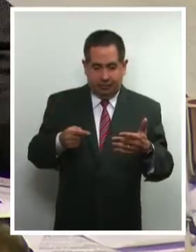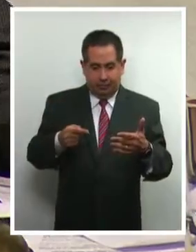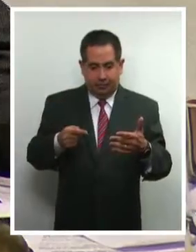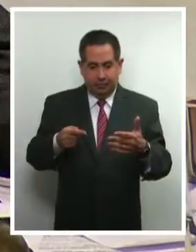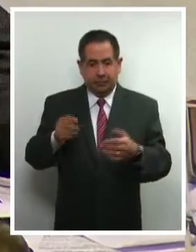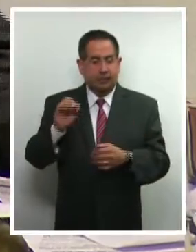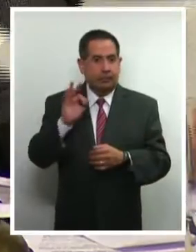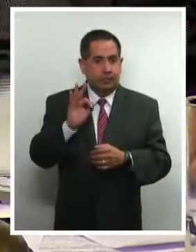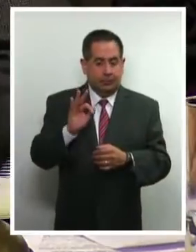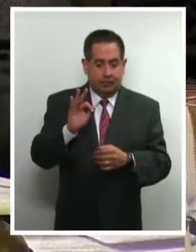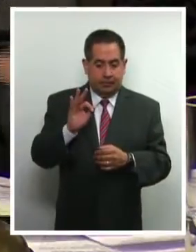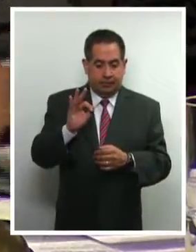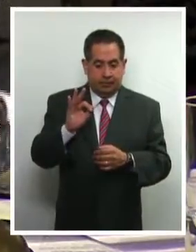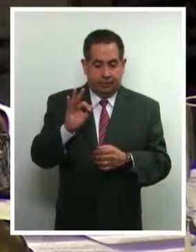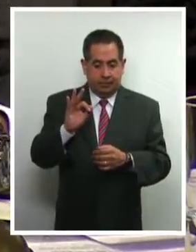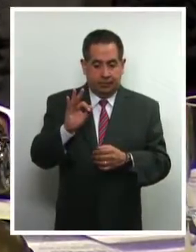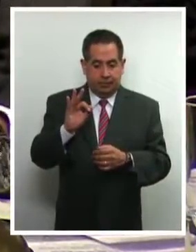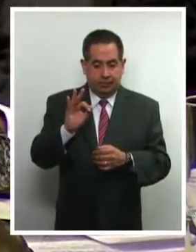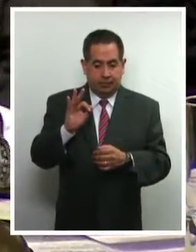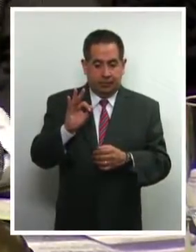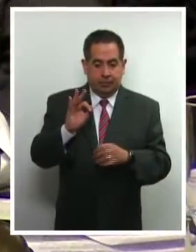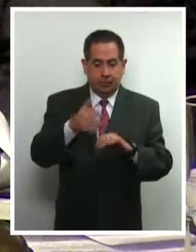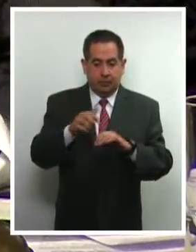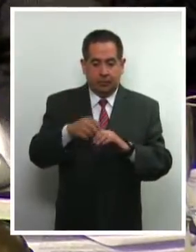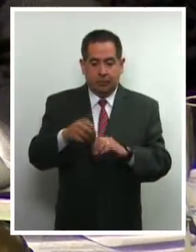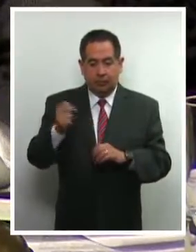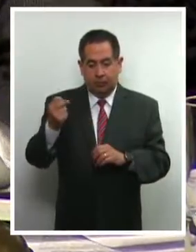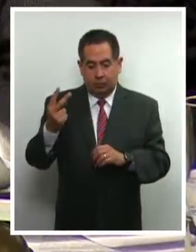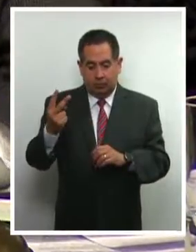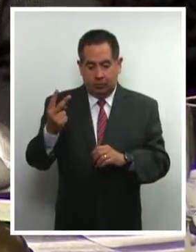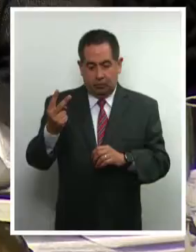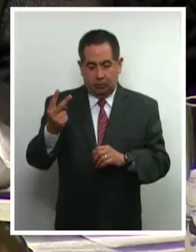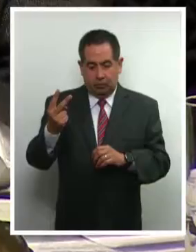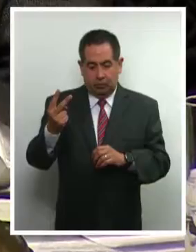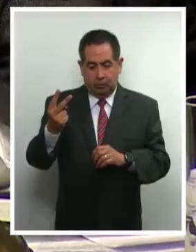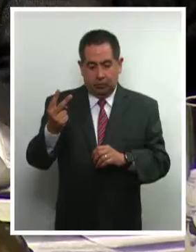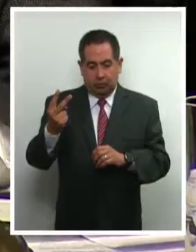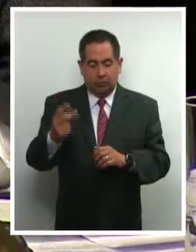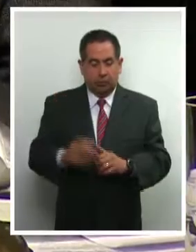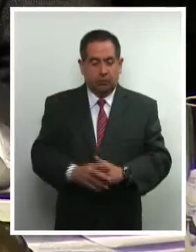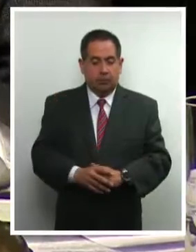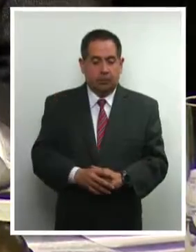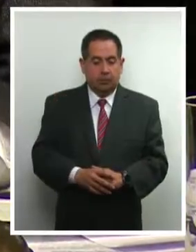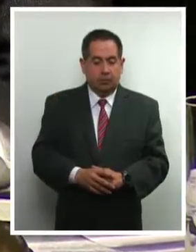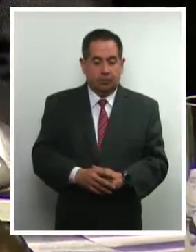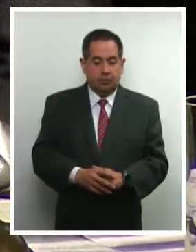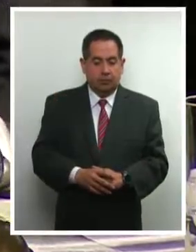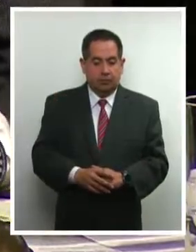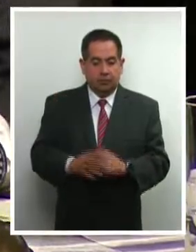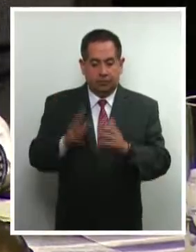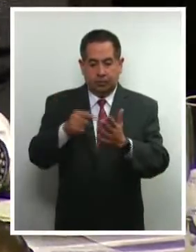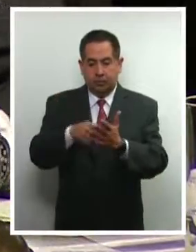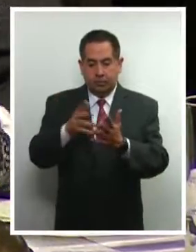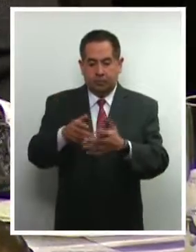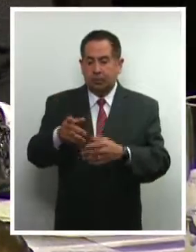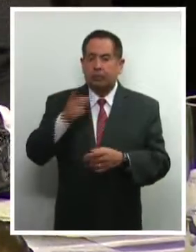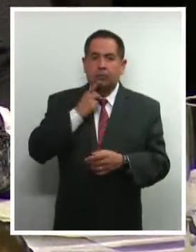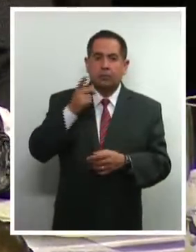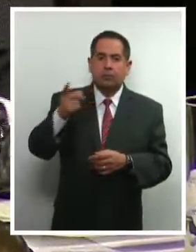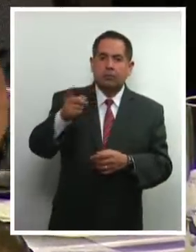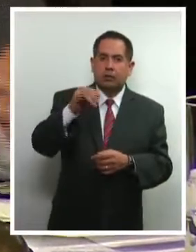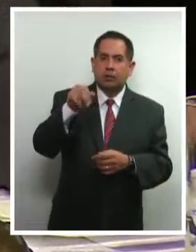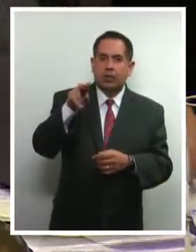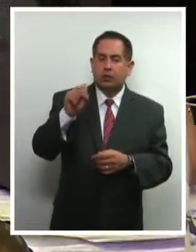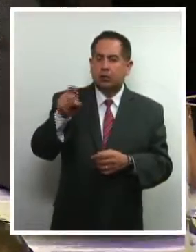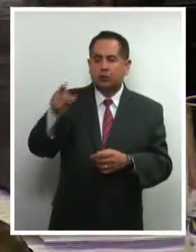El F es solamente el numeral 2, en términos del dictamen. Diputado Jesús